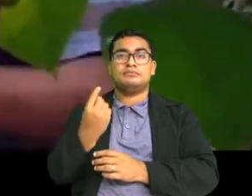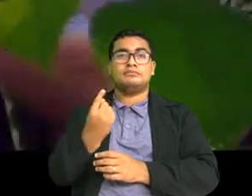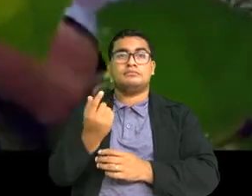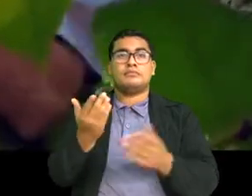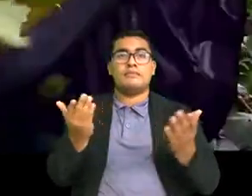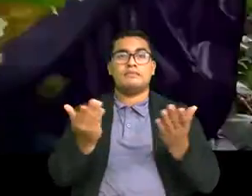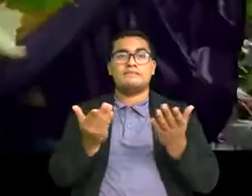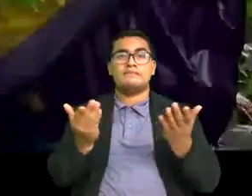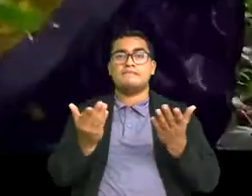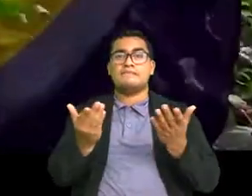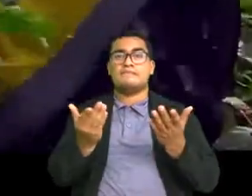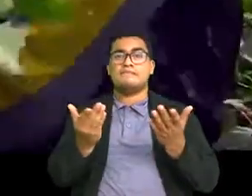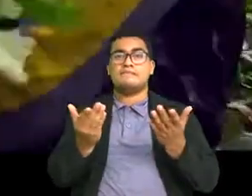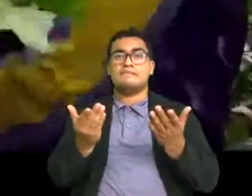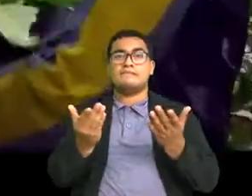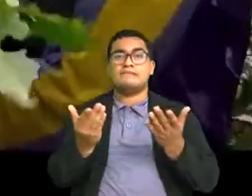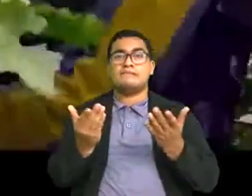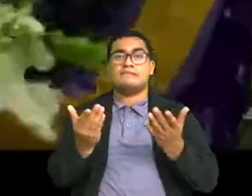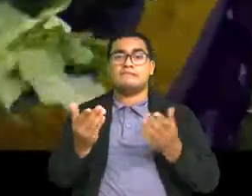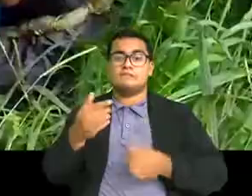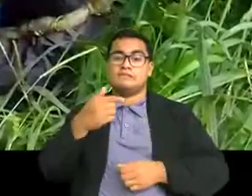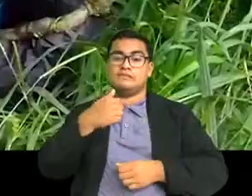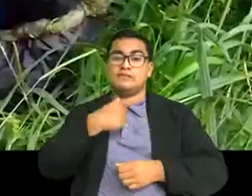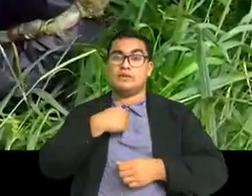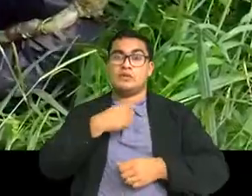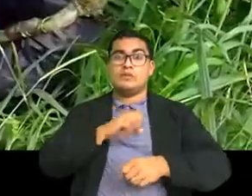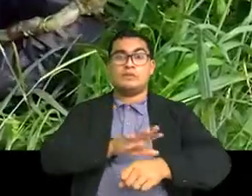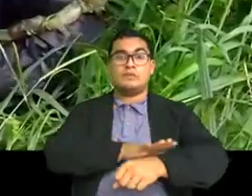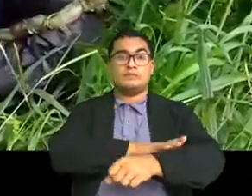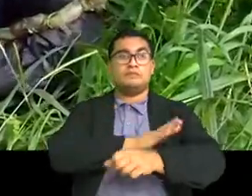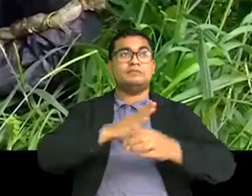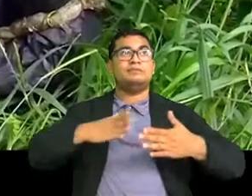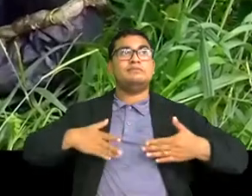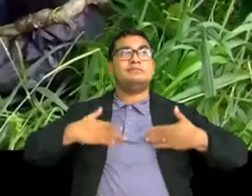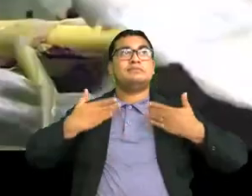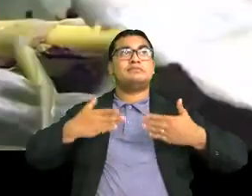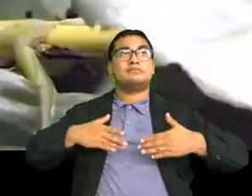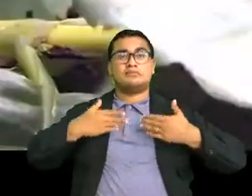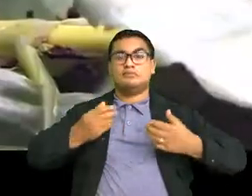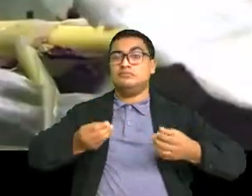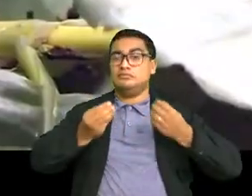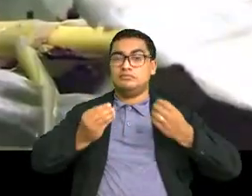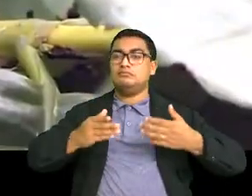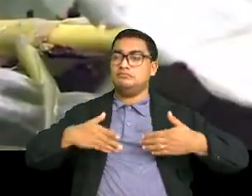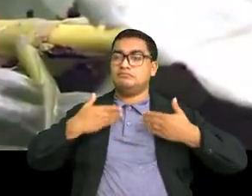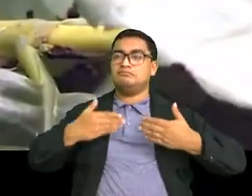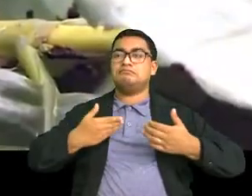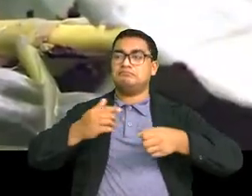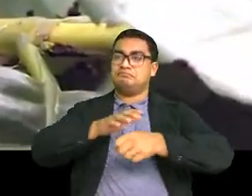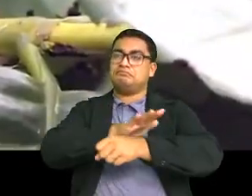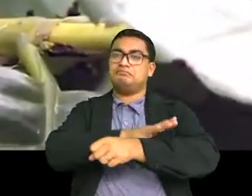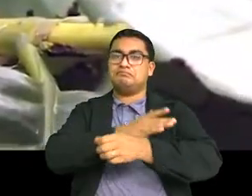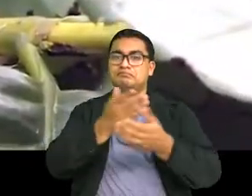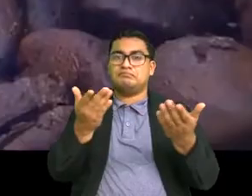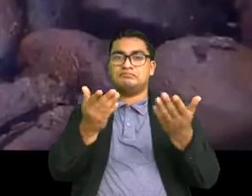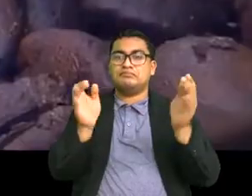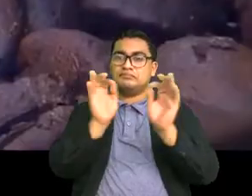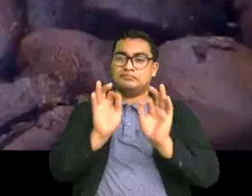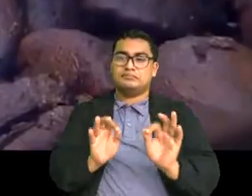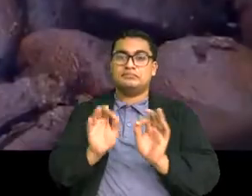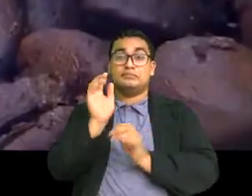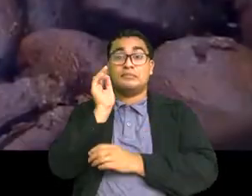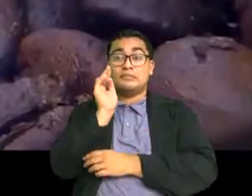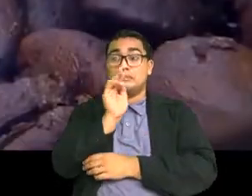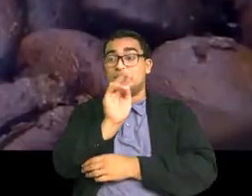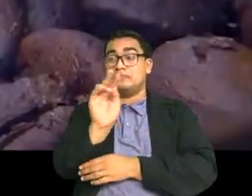yo me siento contento porque nos sentimos muy contentos felices porque ver ver en el